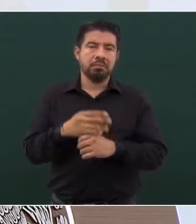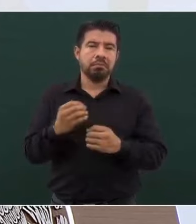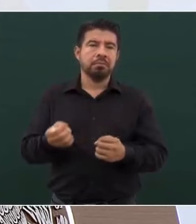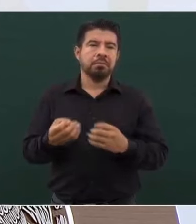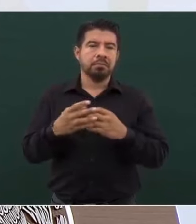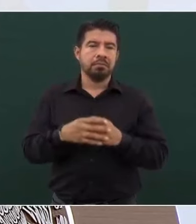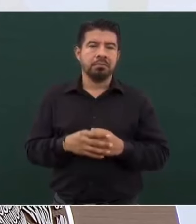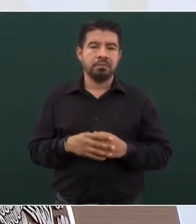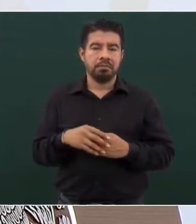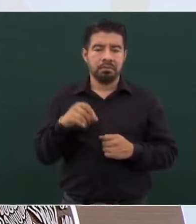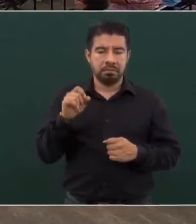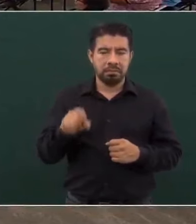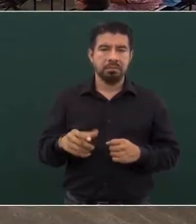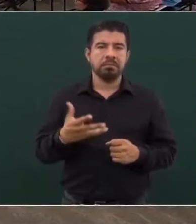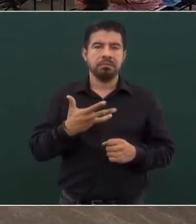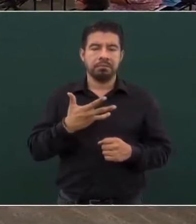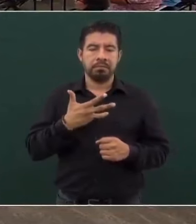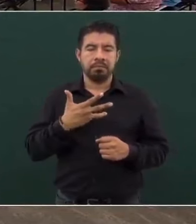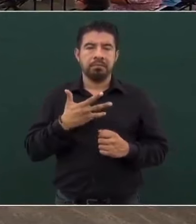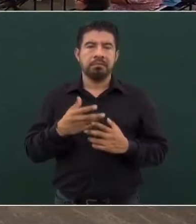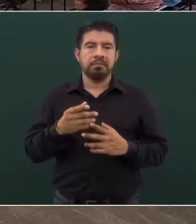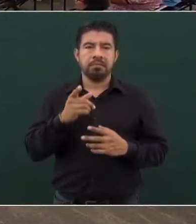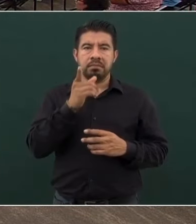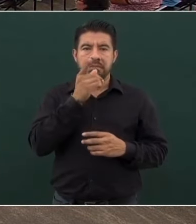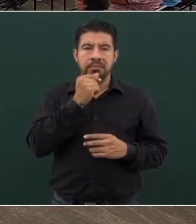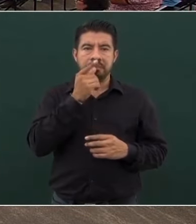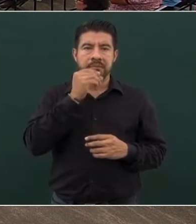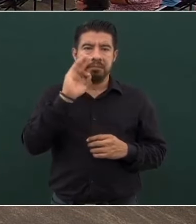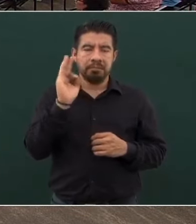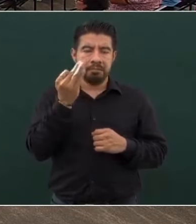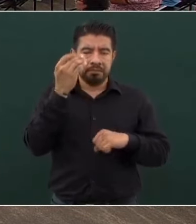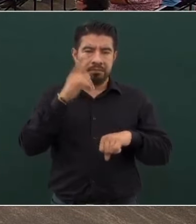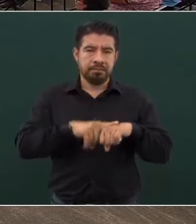y nos falta. Y